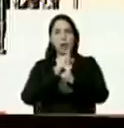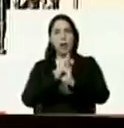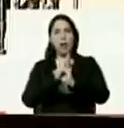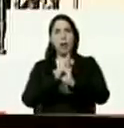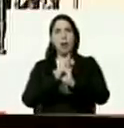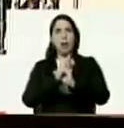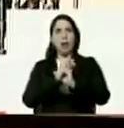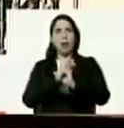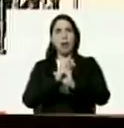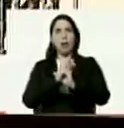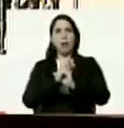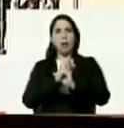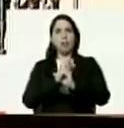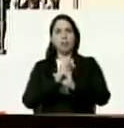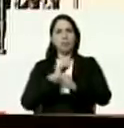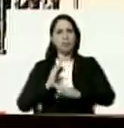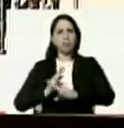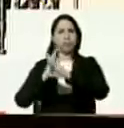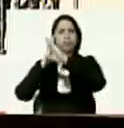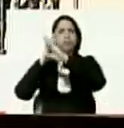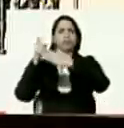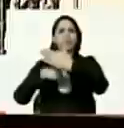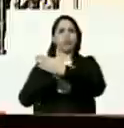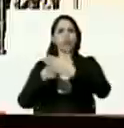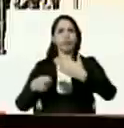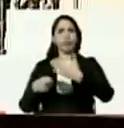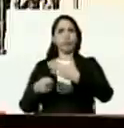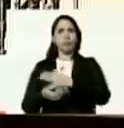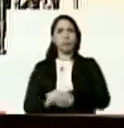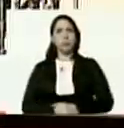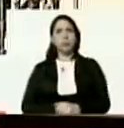Nos censuran, nos vetan.